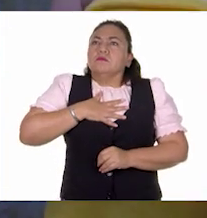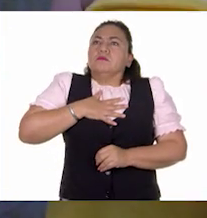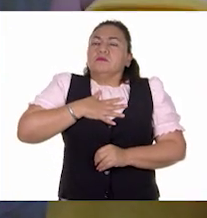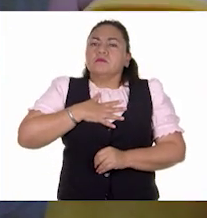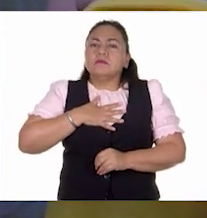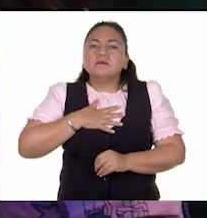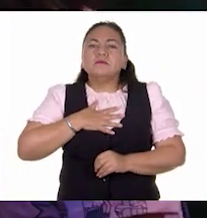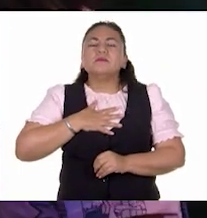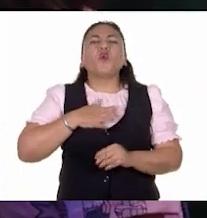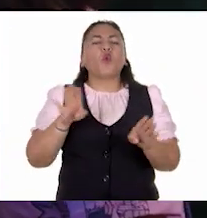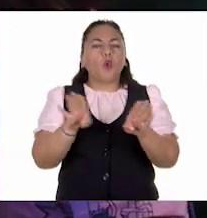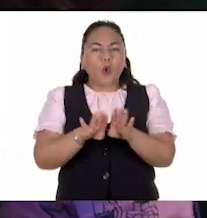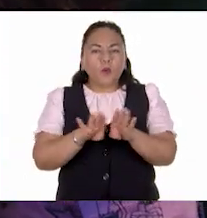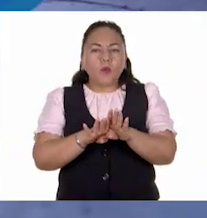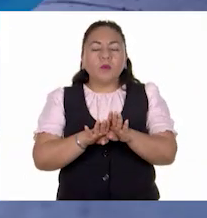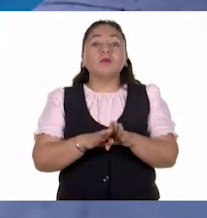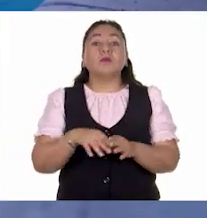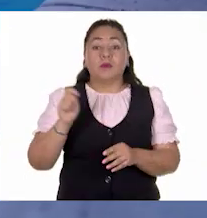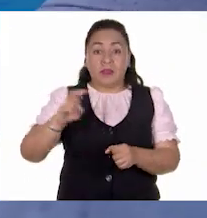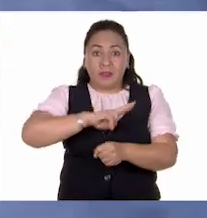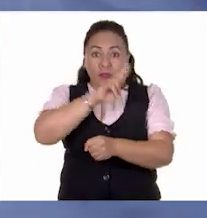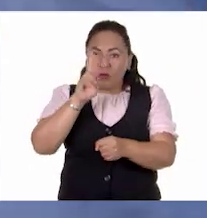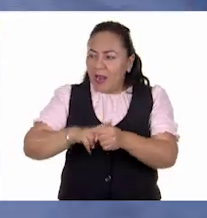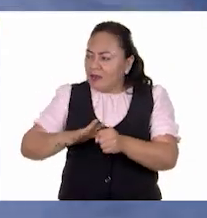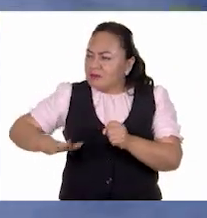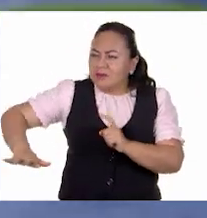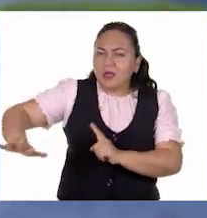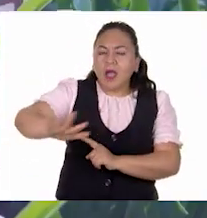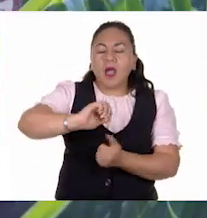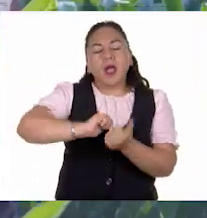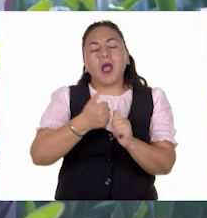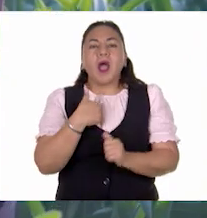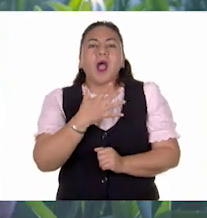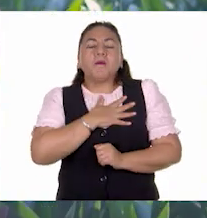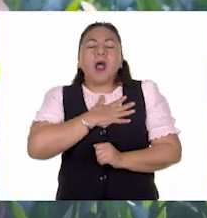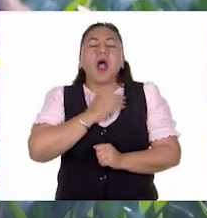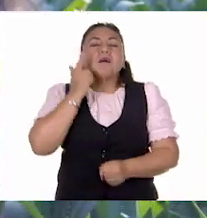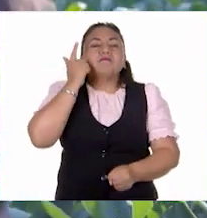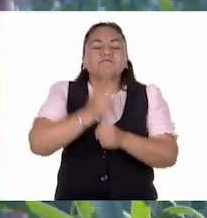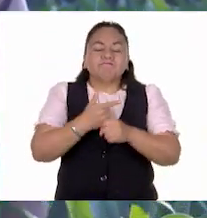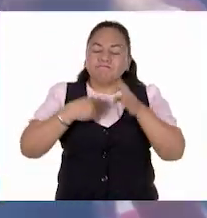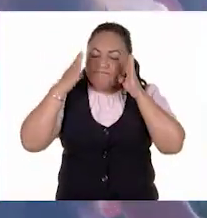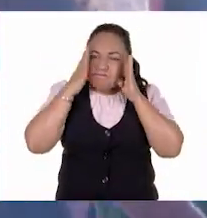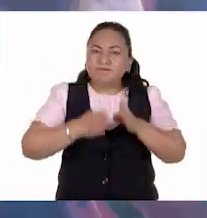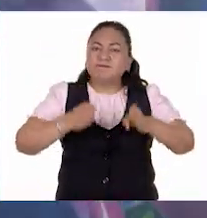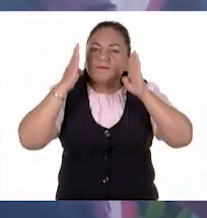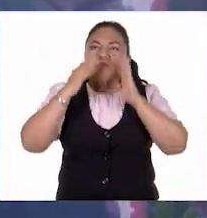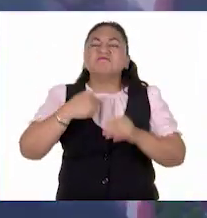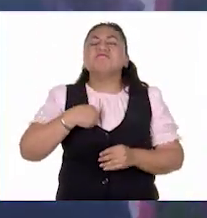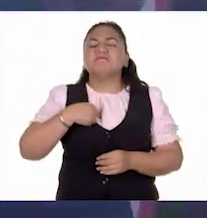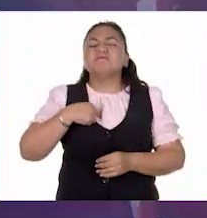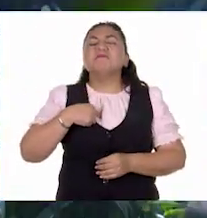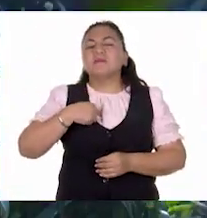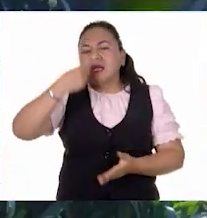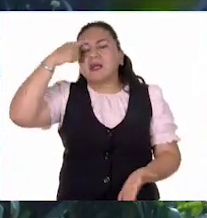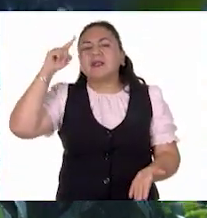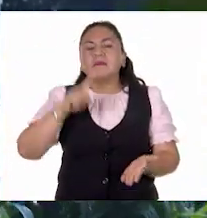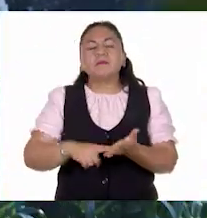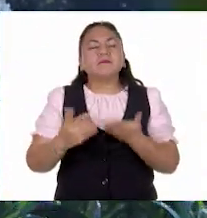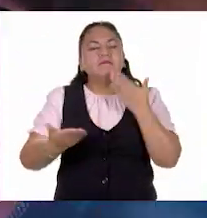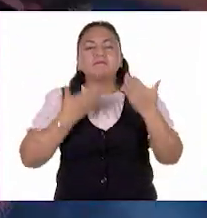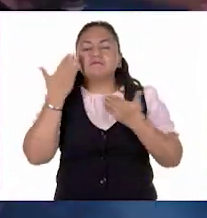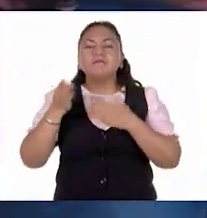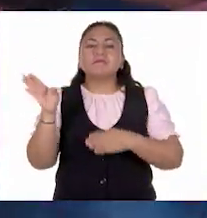respirar. Conocer la naturaleza me hizo amarla y encontrar mi vocación para más grande decir, creo que lo mío es